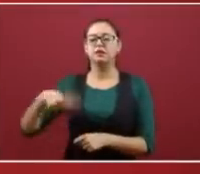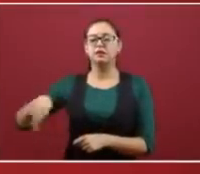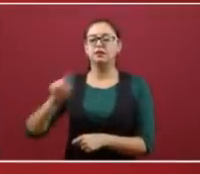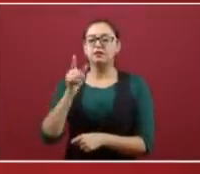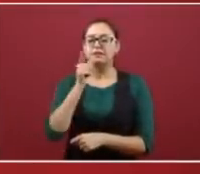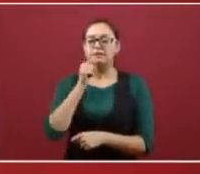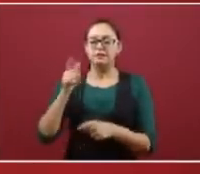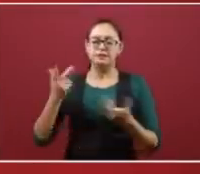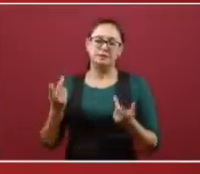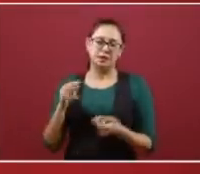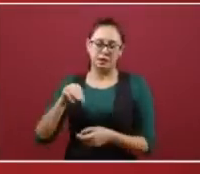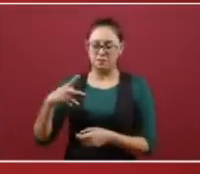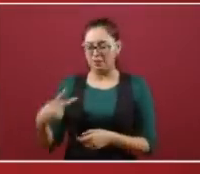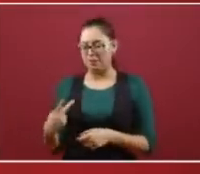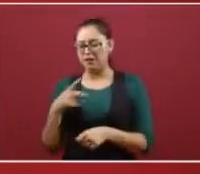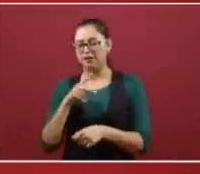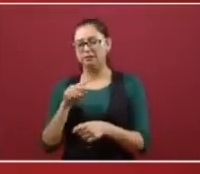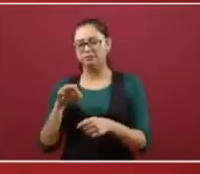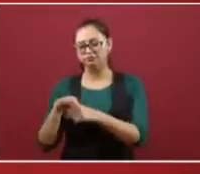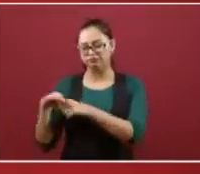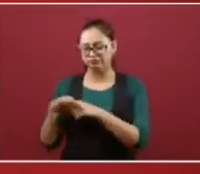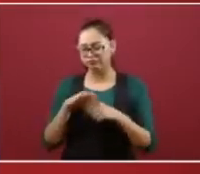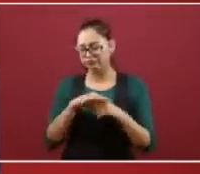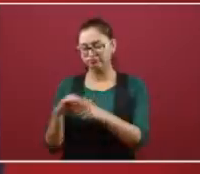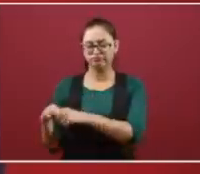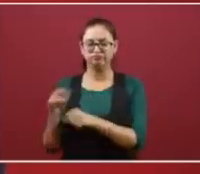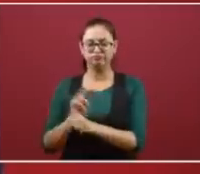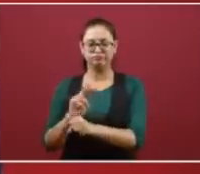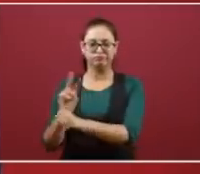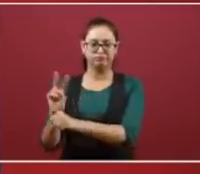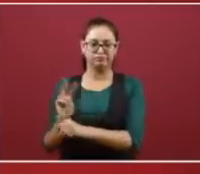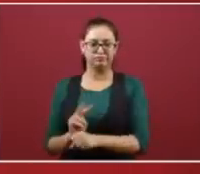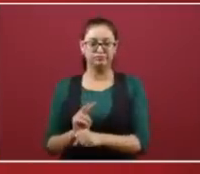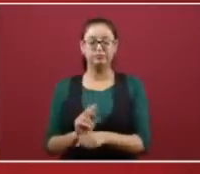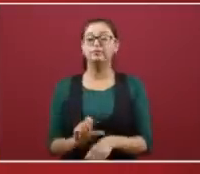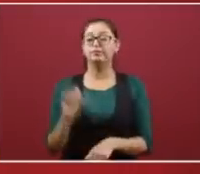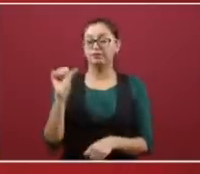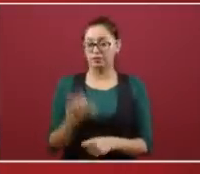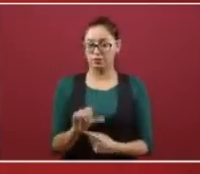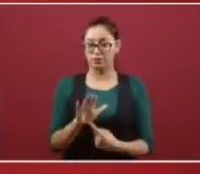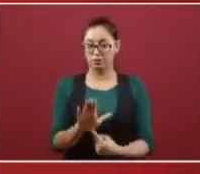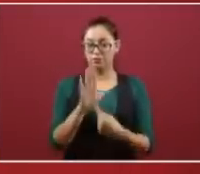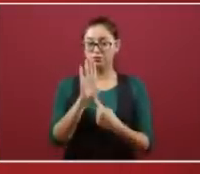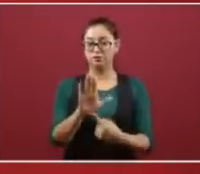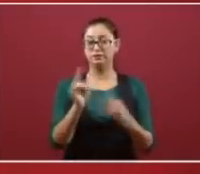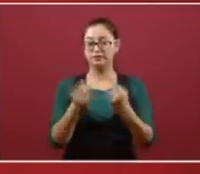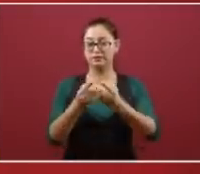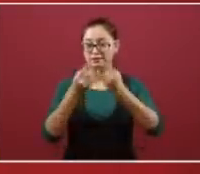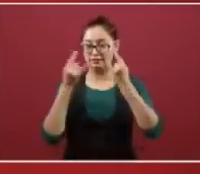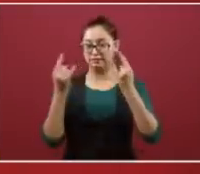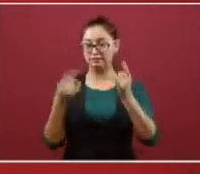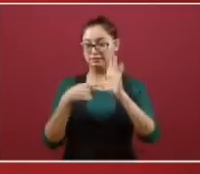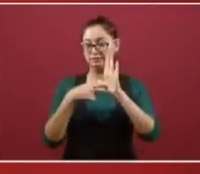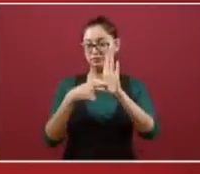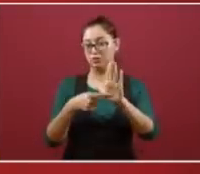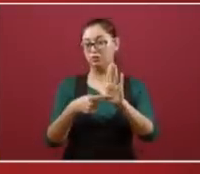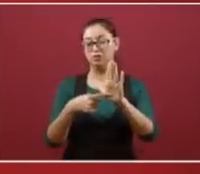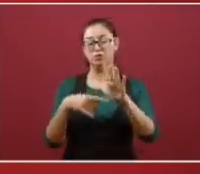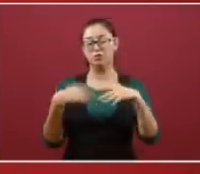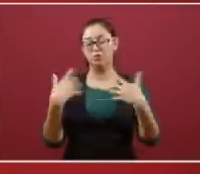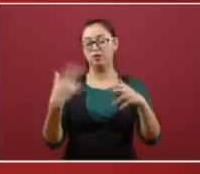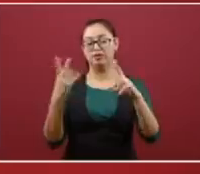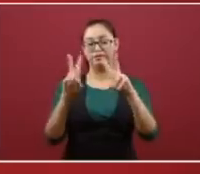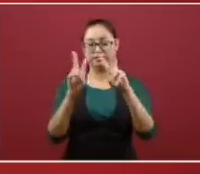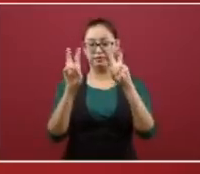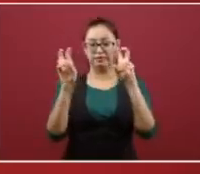hoy vamos a darles a conocer un caso específico que tiene